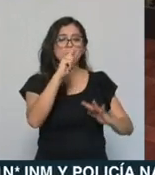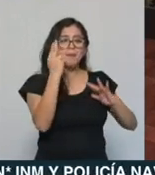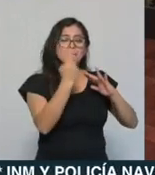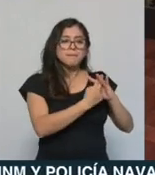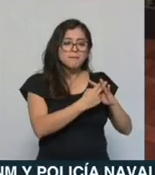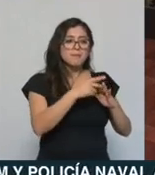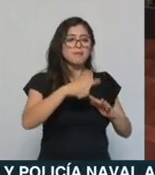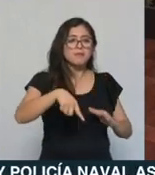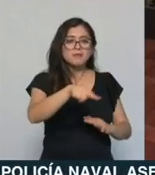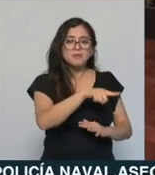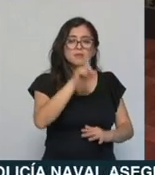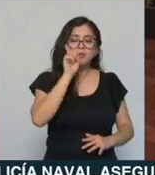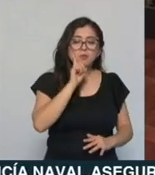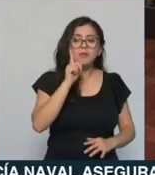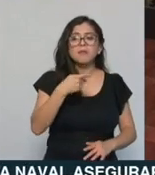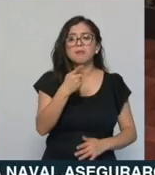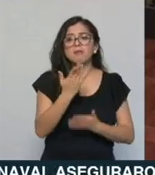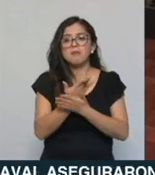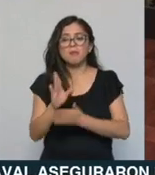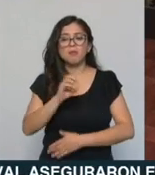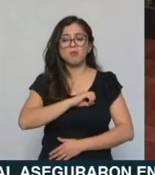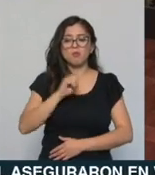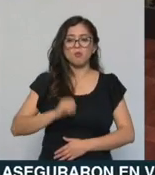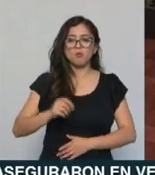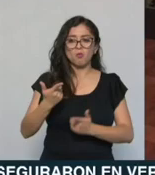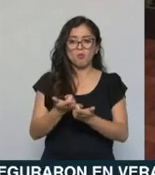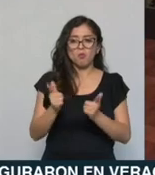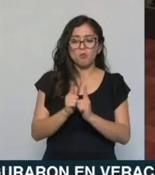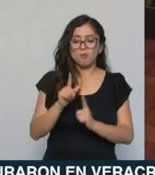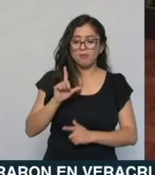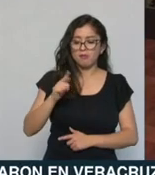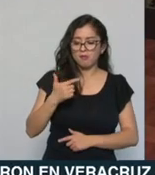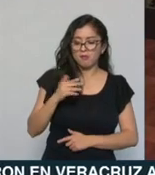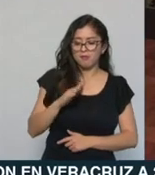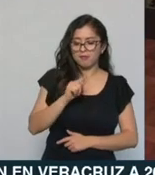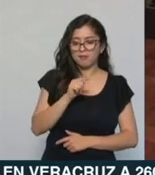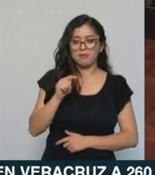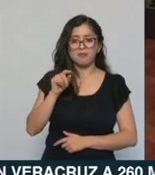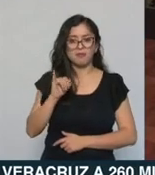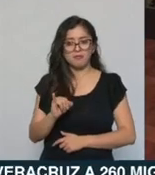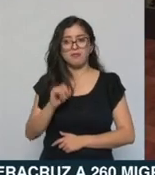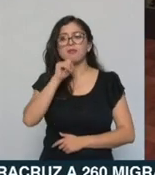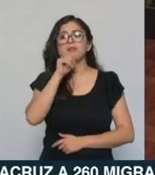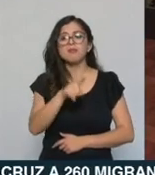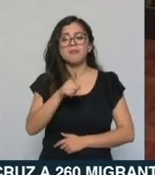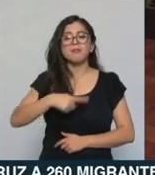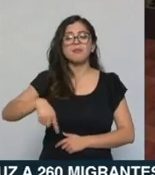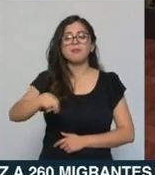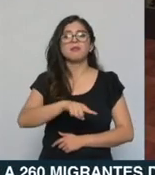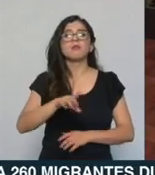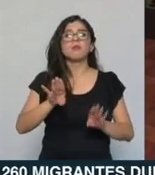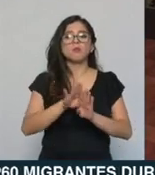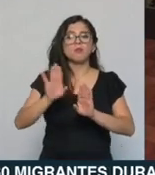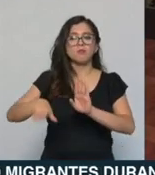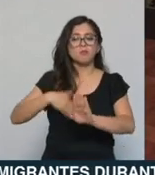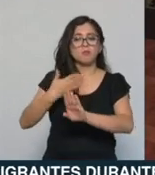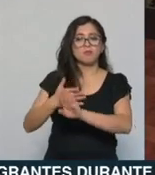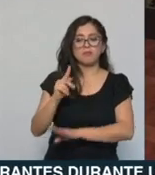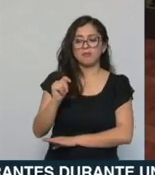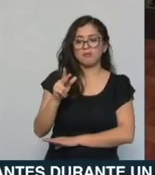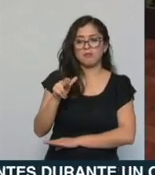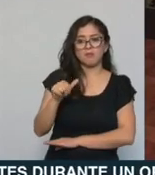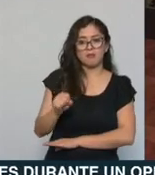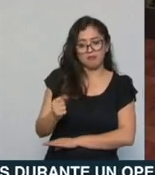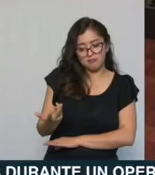odio a toda la población LGBTTI y en específico a la población trans. Claro. La diferencia entre una persona gay y